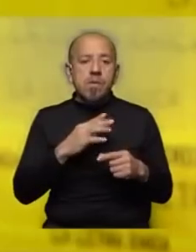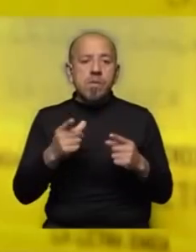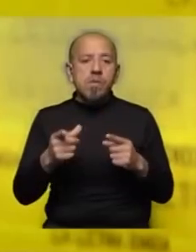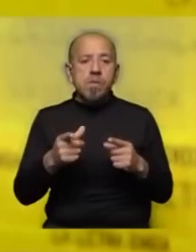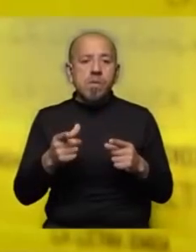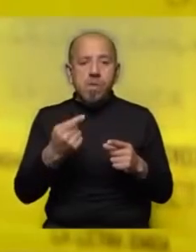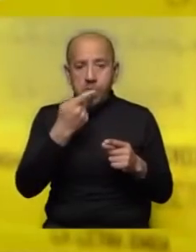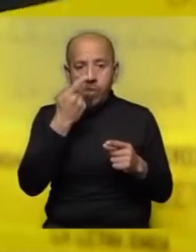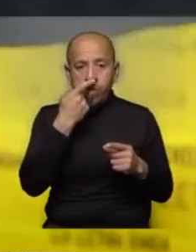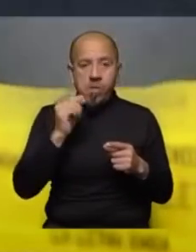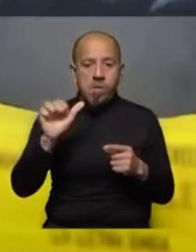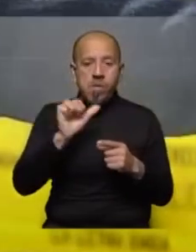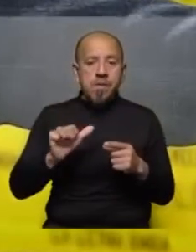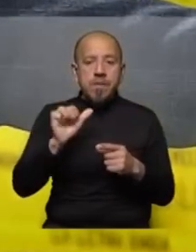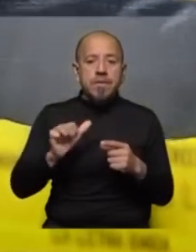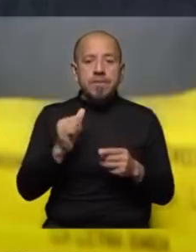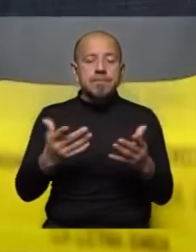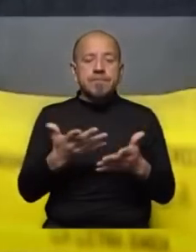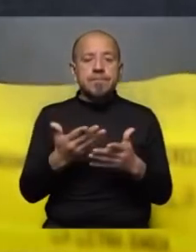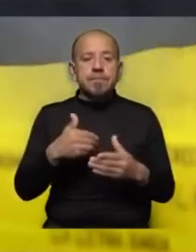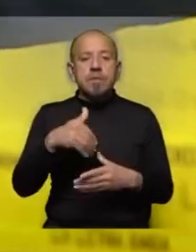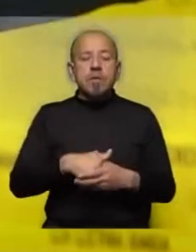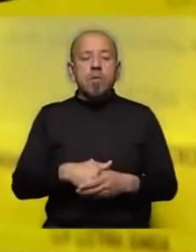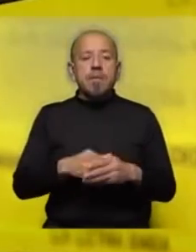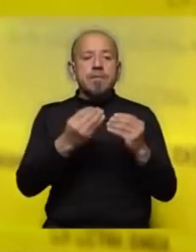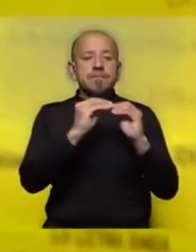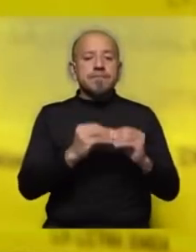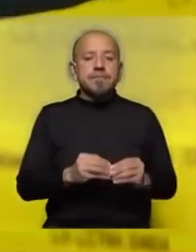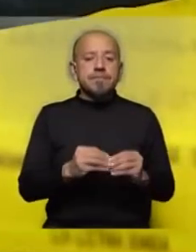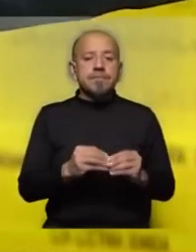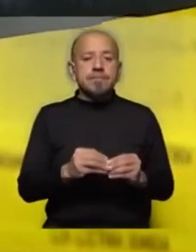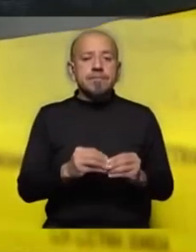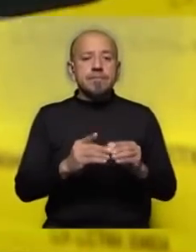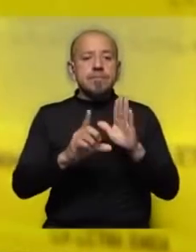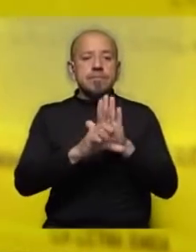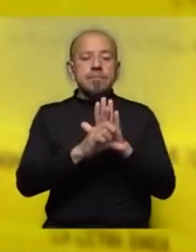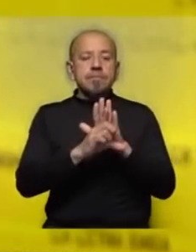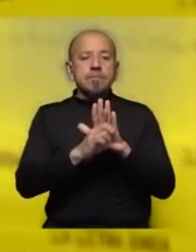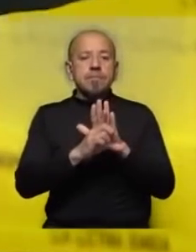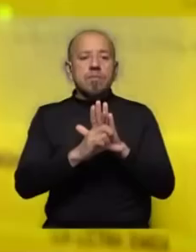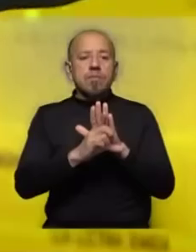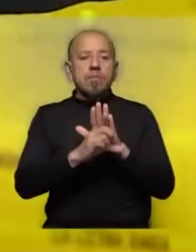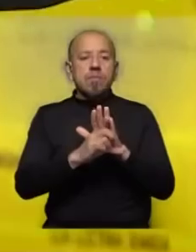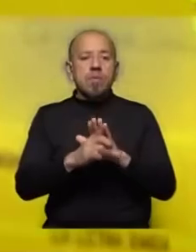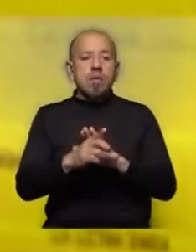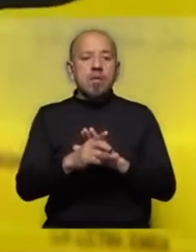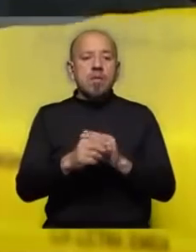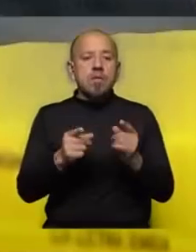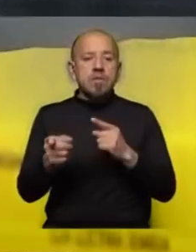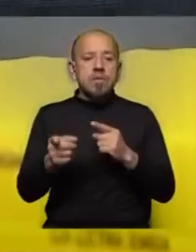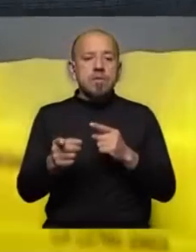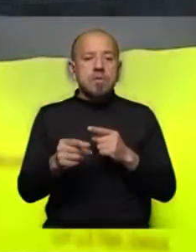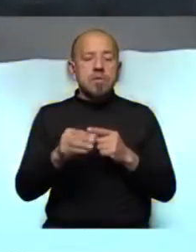intereses empresariales ahora se acaba de votar en la ley de rendición de cuentas una una ley que le le resta legitimidad a